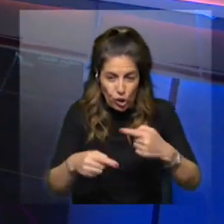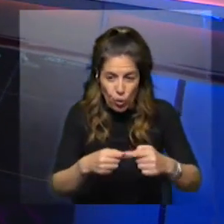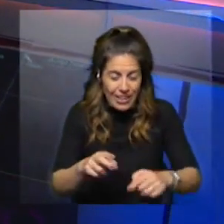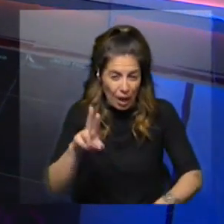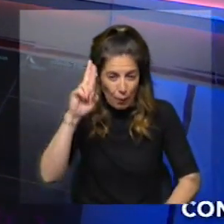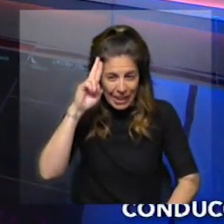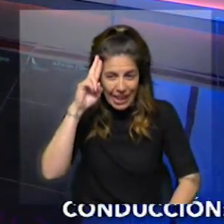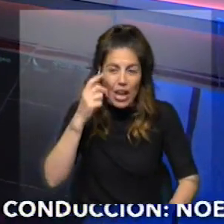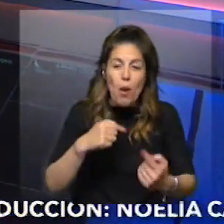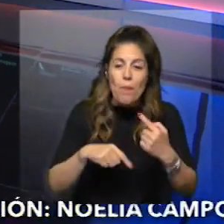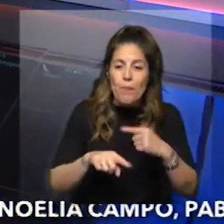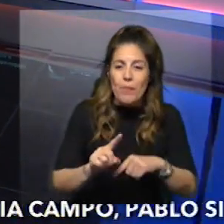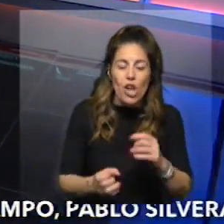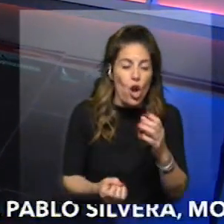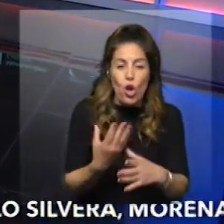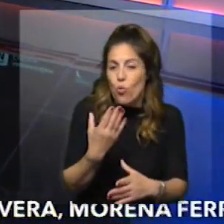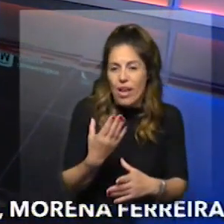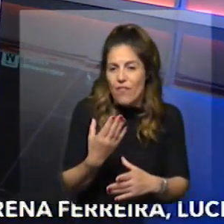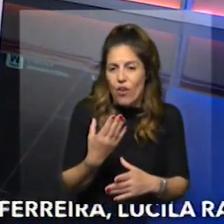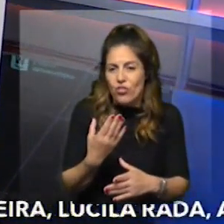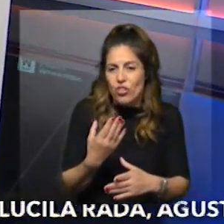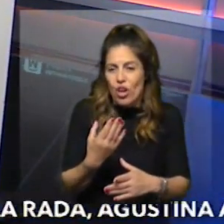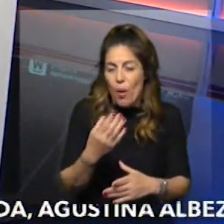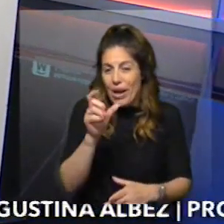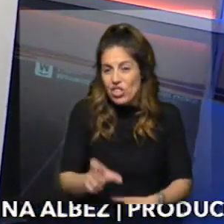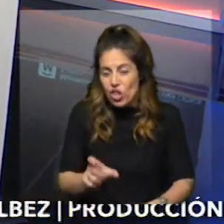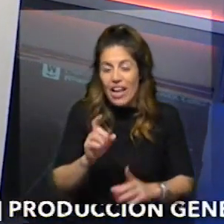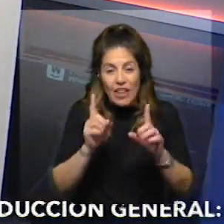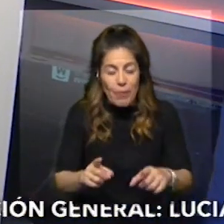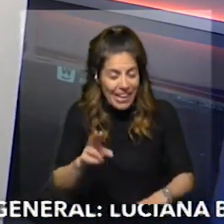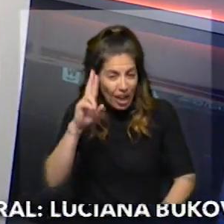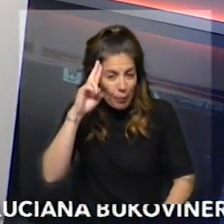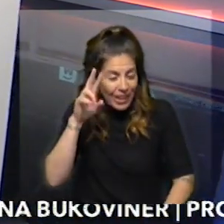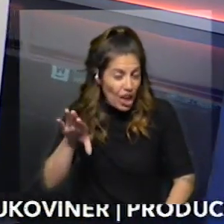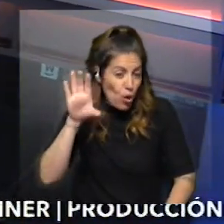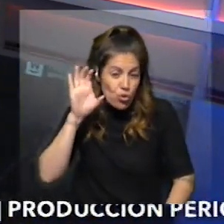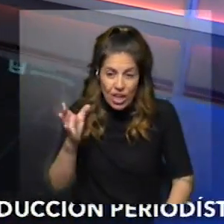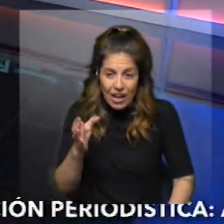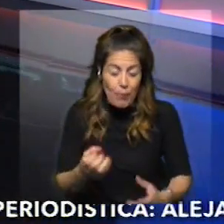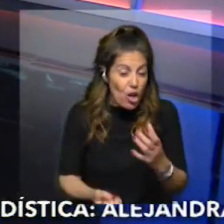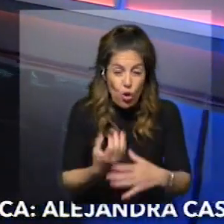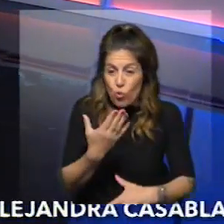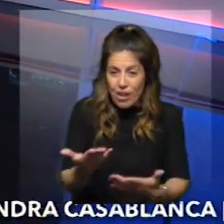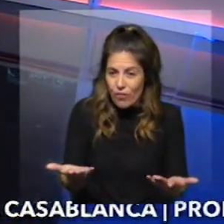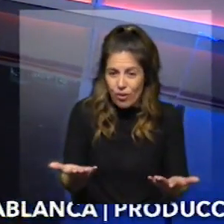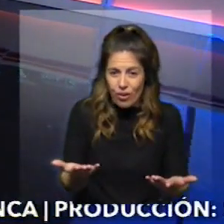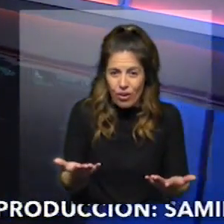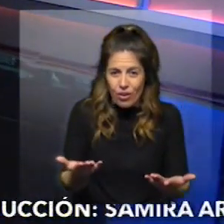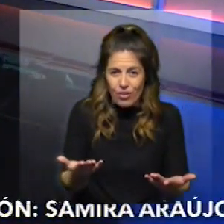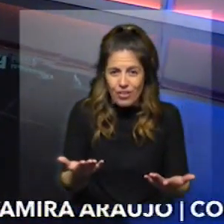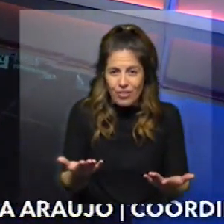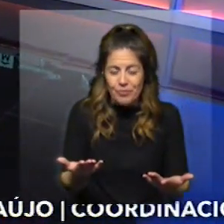pero la nueva camada también hay que respetarla y hay que escucharla. Y porque salir al mundo también, ¿no? Es lo nuevo, ¿entendés? Tipo, está, yo